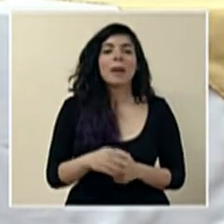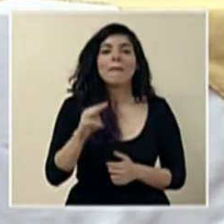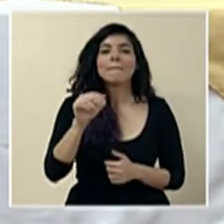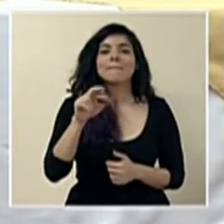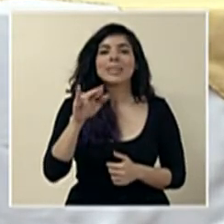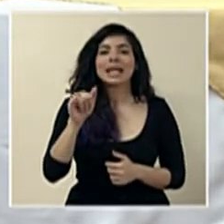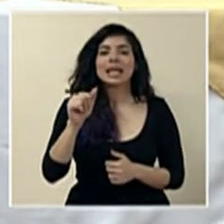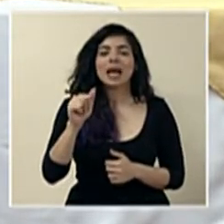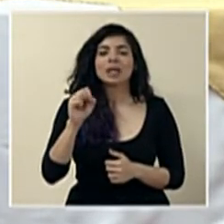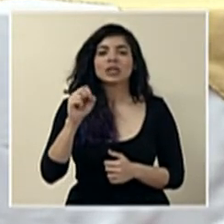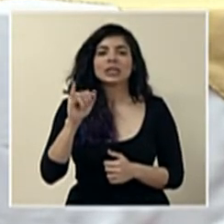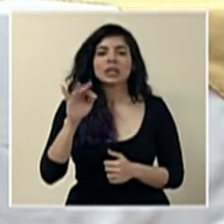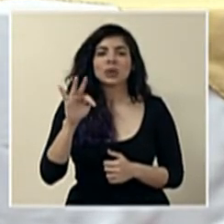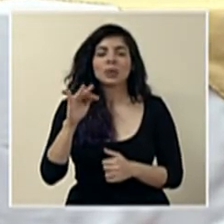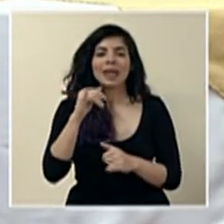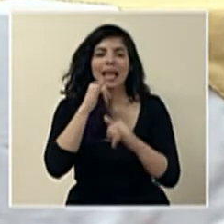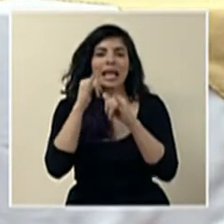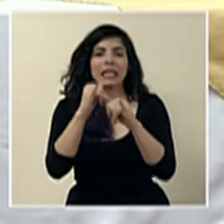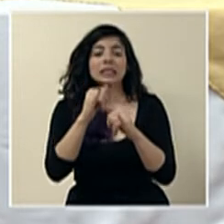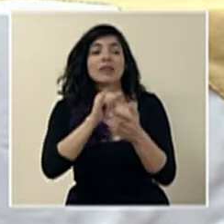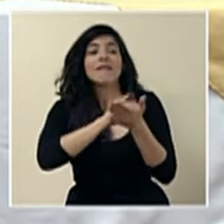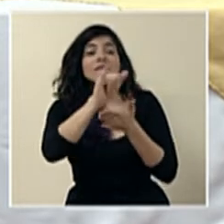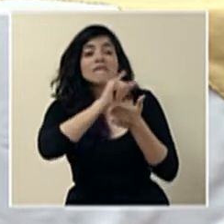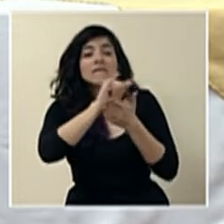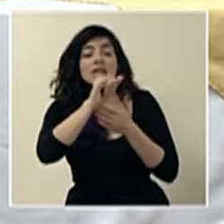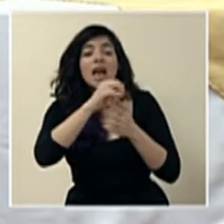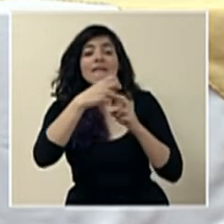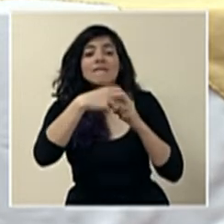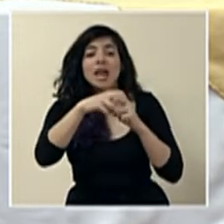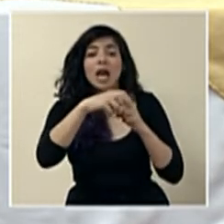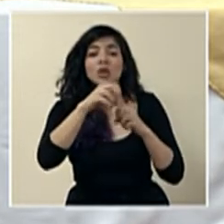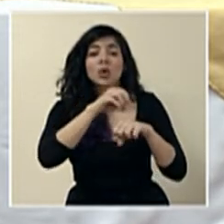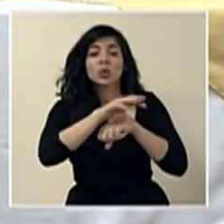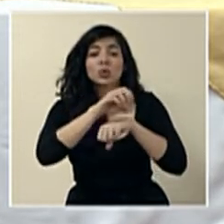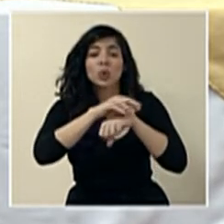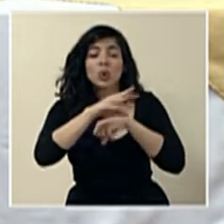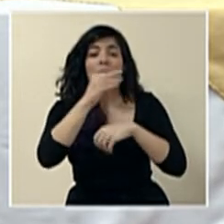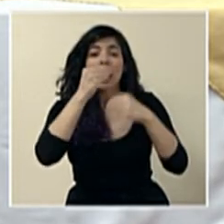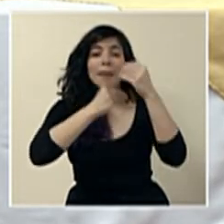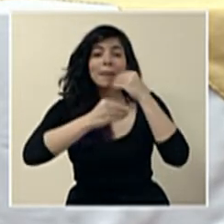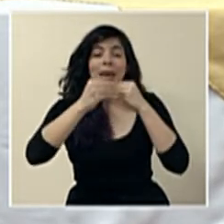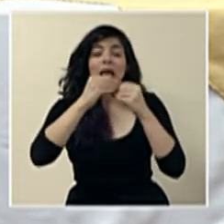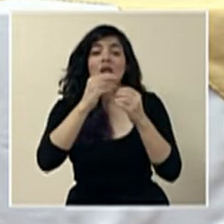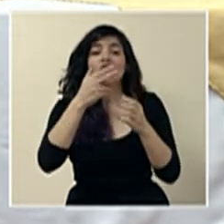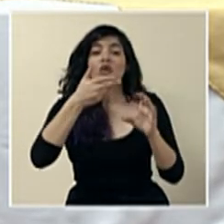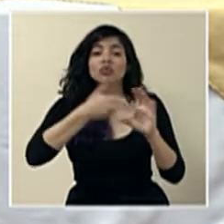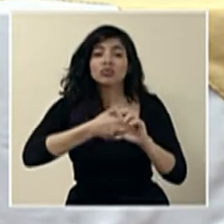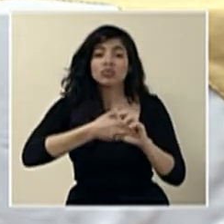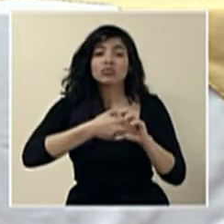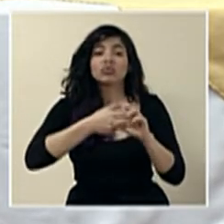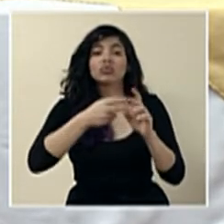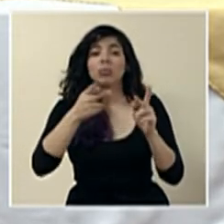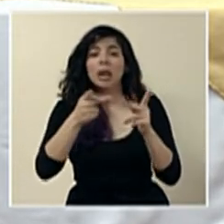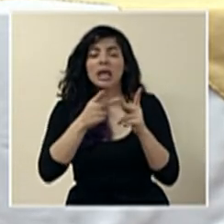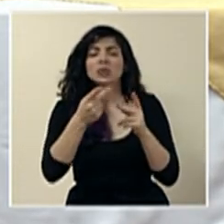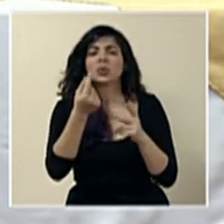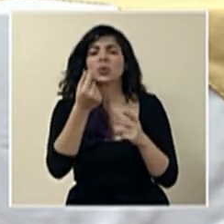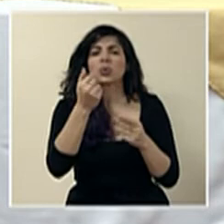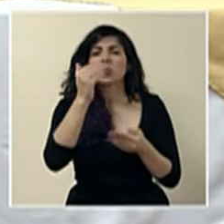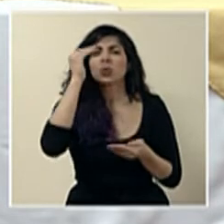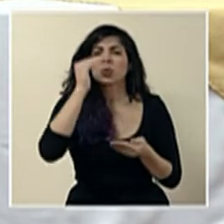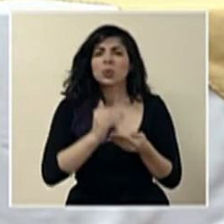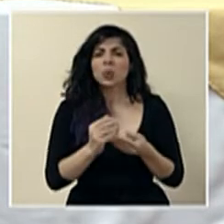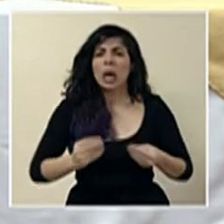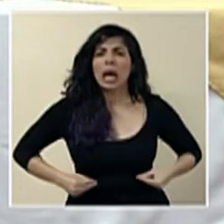Quisiera saber, en viajes al exterior, consultorías, viáticos, alimentos, combustibles, plazas, etcétera, ¿qué reducción del gasto han